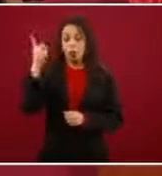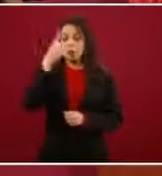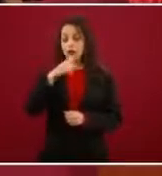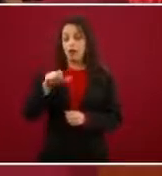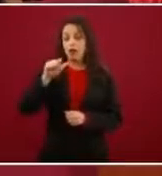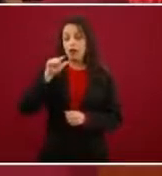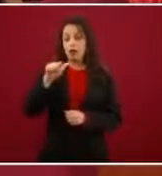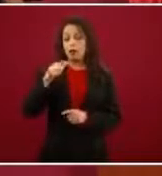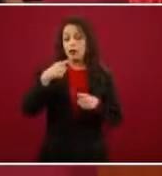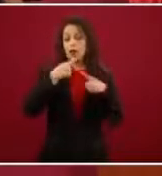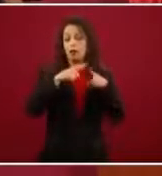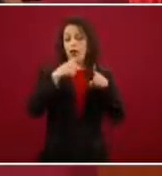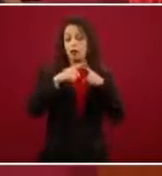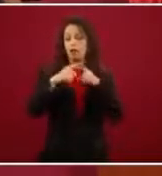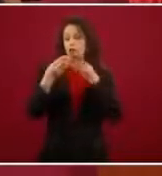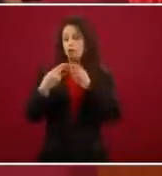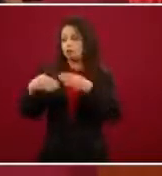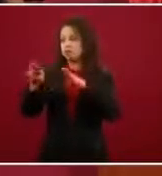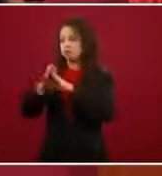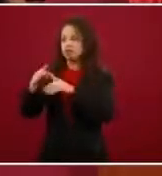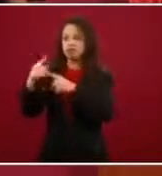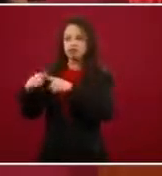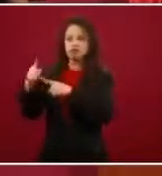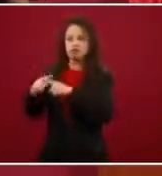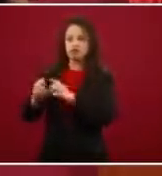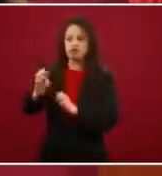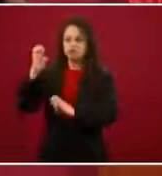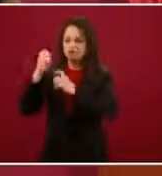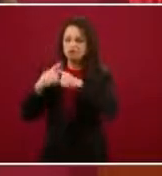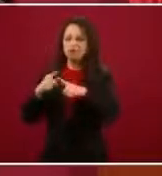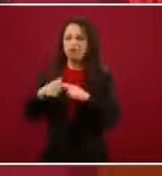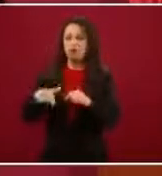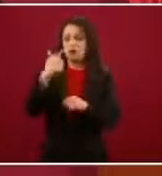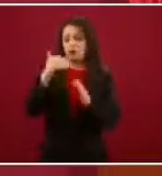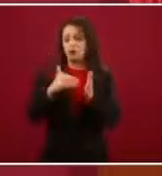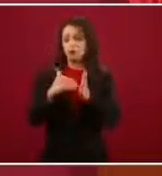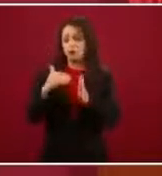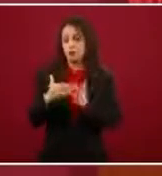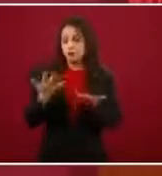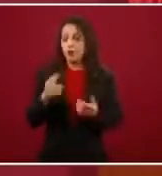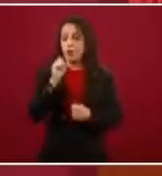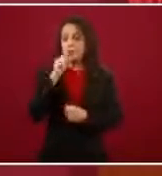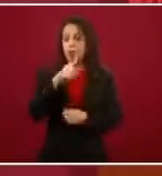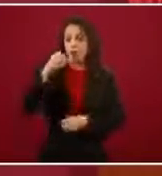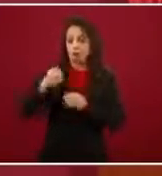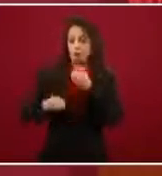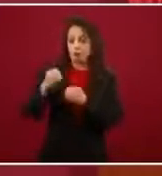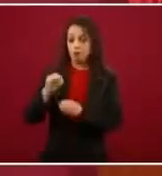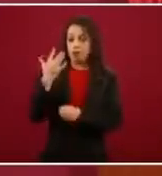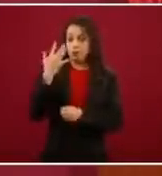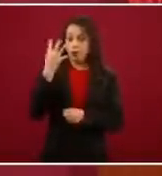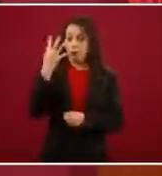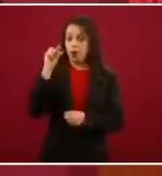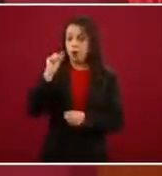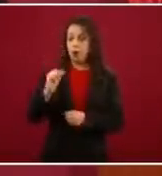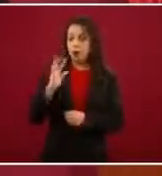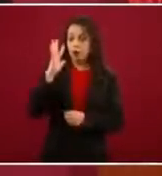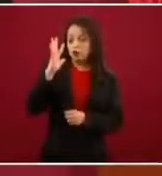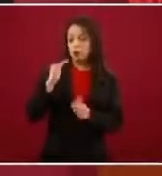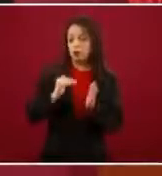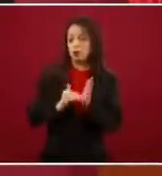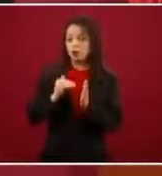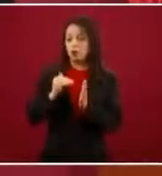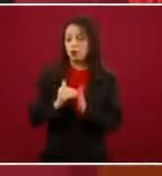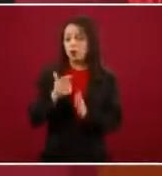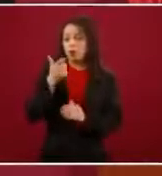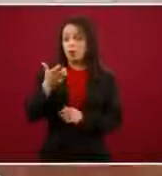por 87 millones, propietario de 71 operaciones con 12 millones, mientras que fiscalmente declara 54.5 millones de